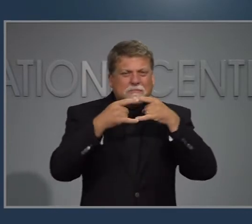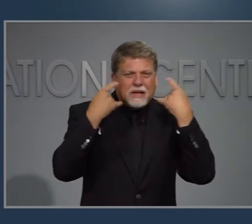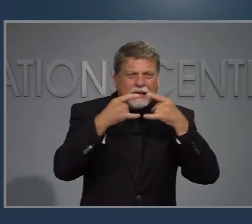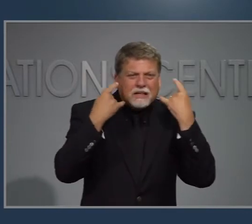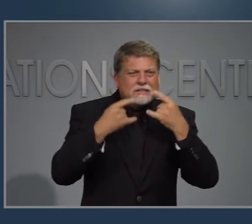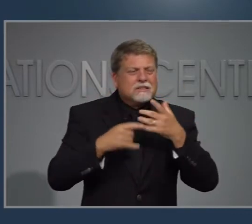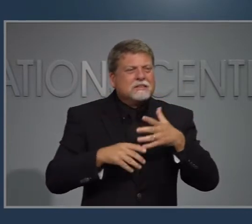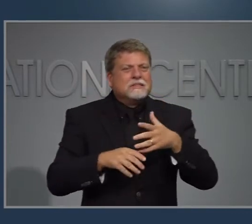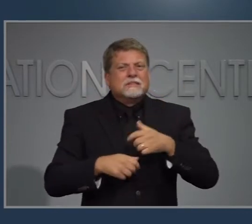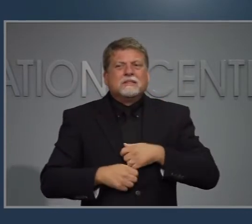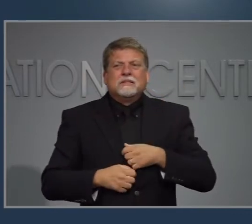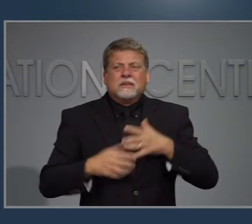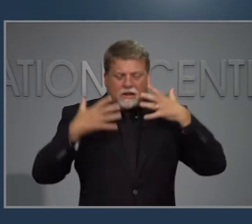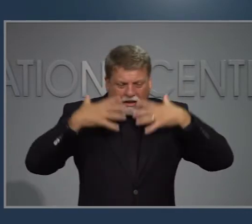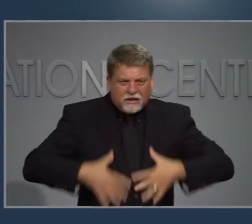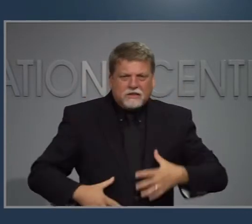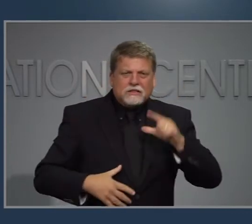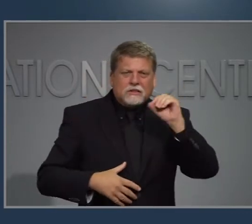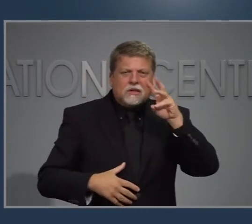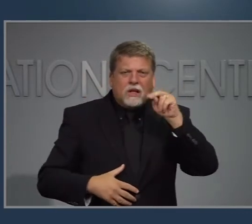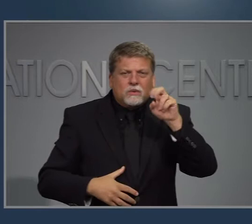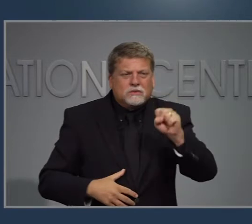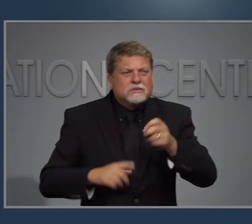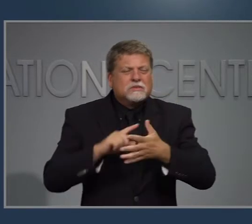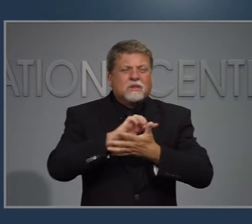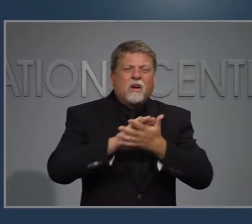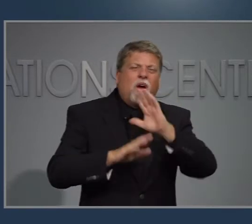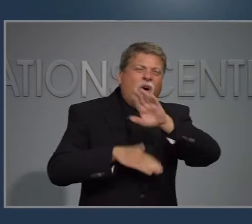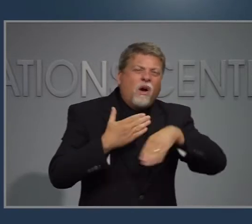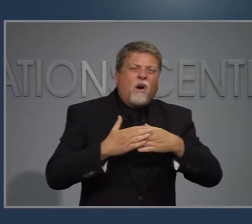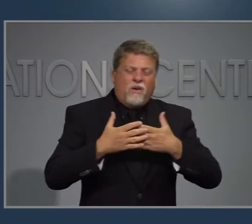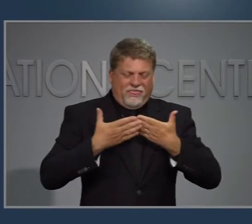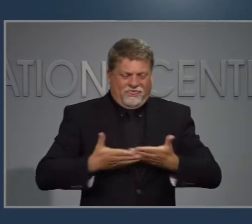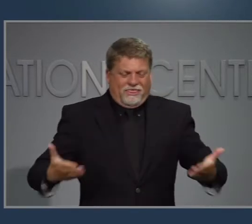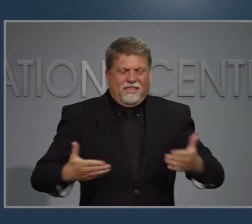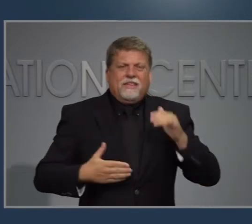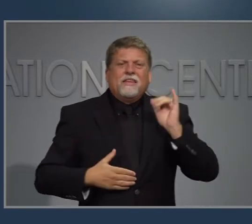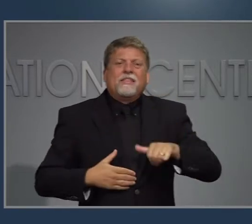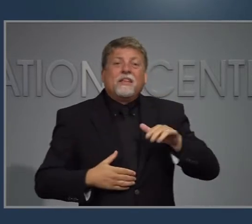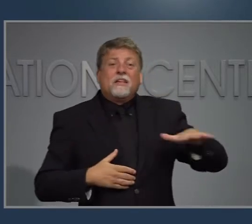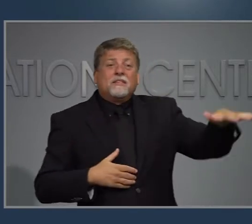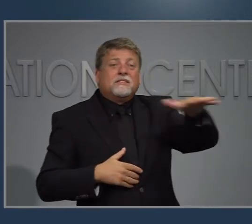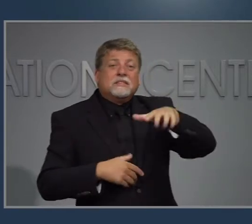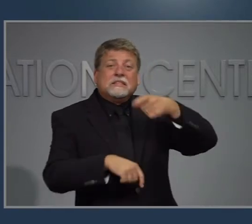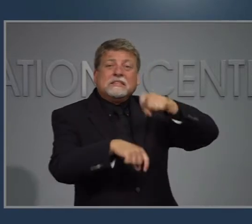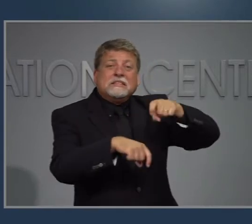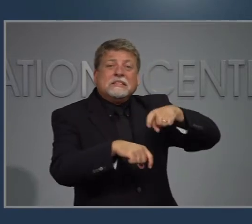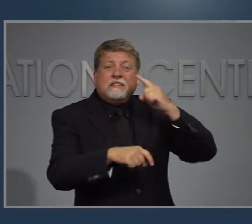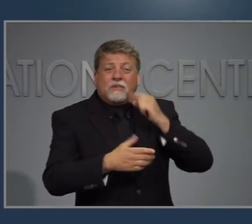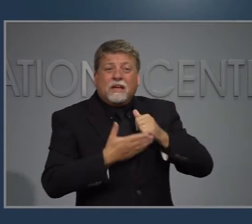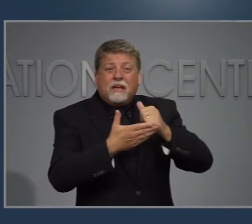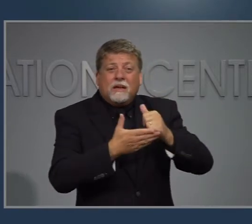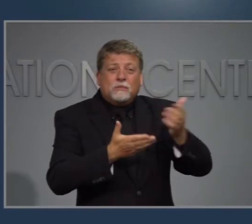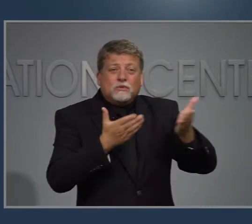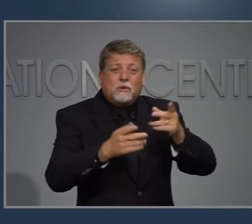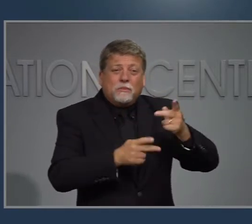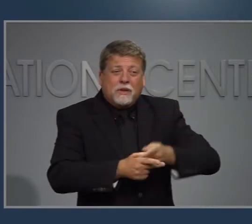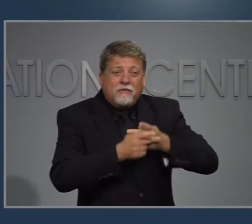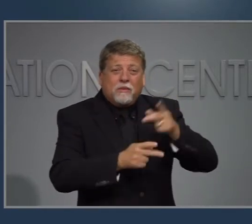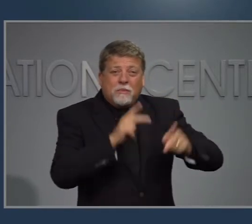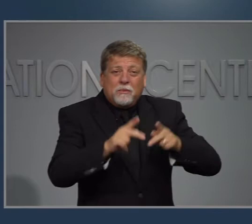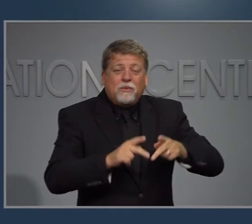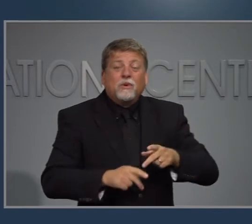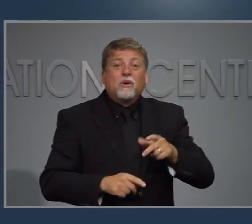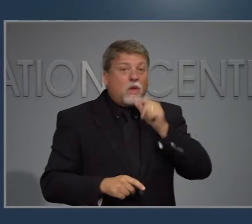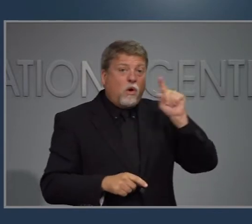4.5 millones de mascarillas médicas y también otro equipo de protección adicional que lo hemos dado a instituciones para